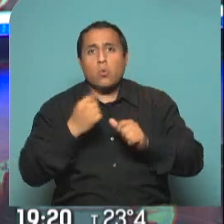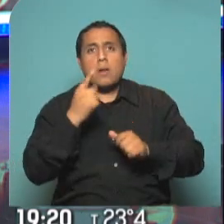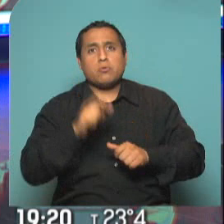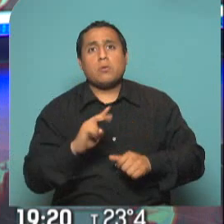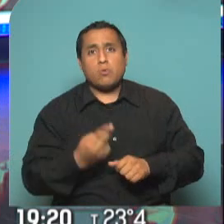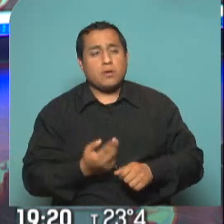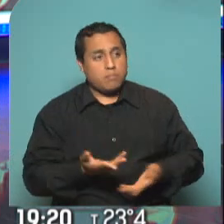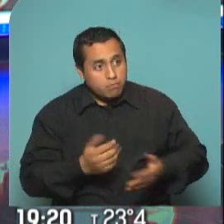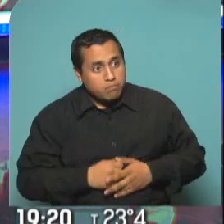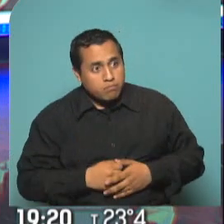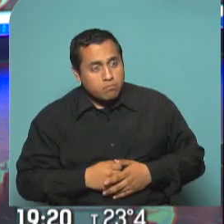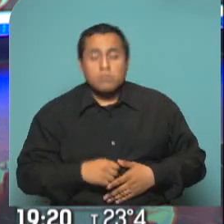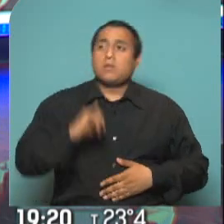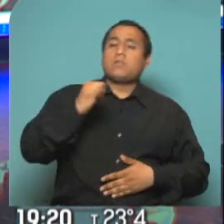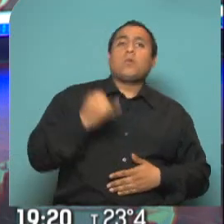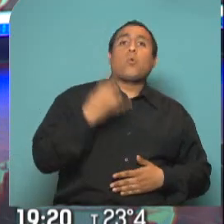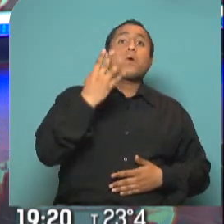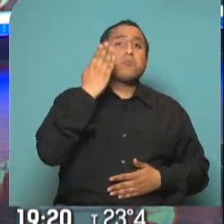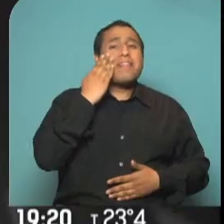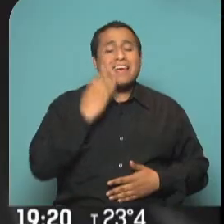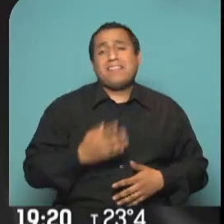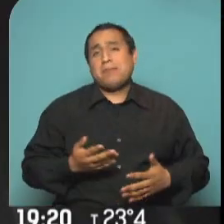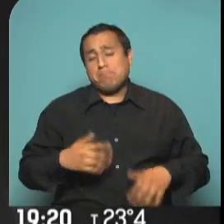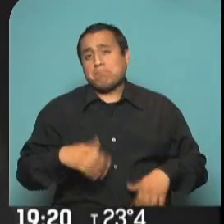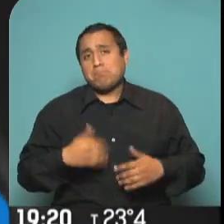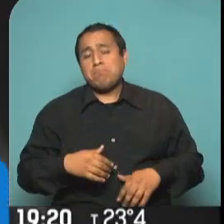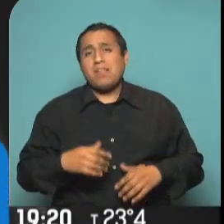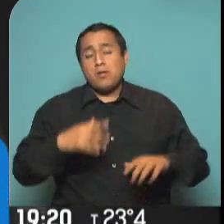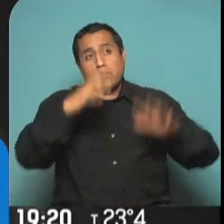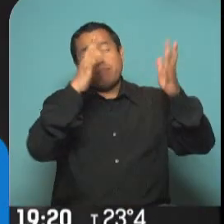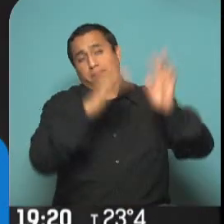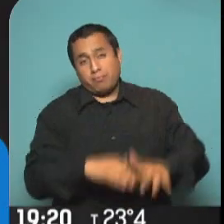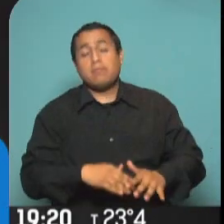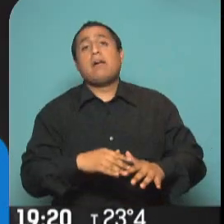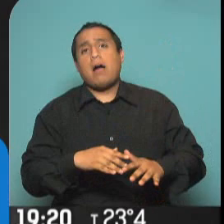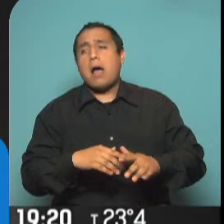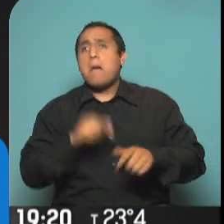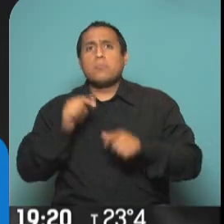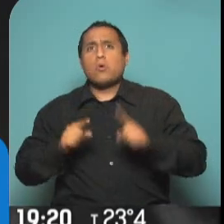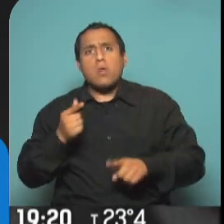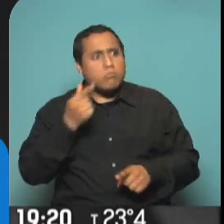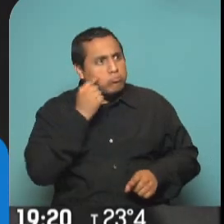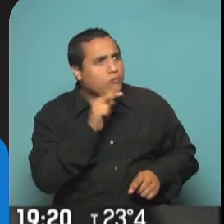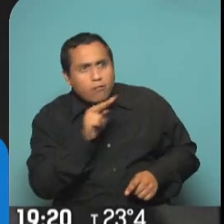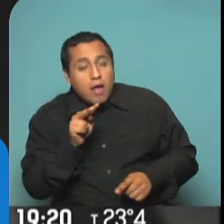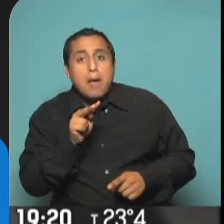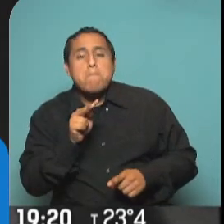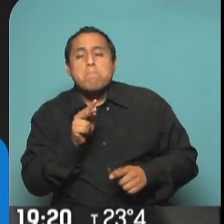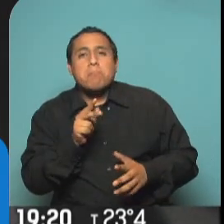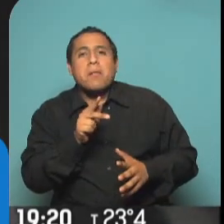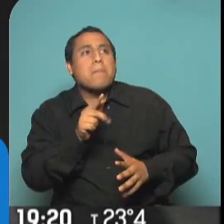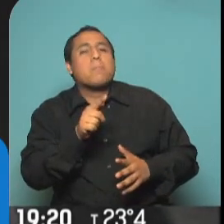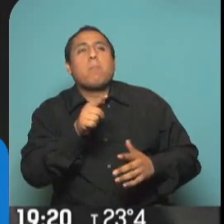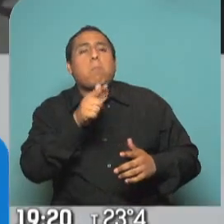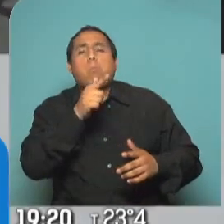Es así, desde las 4 de la tarde, cuando se produjo este derrumbe que, según algunos testigos, parecía que se hubiera caído un